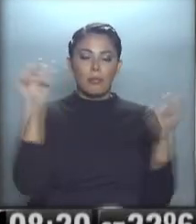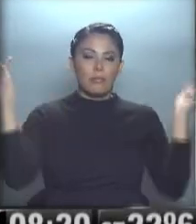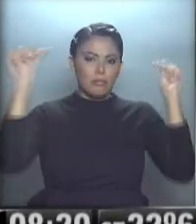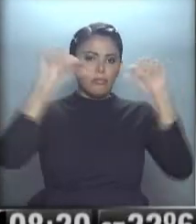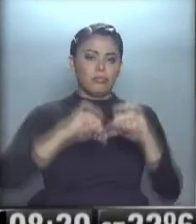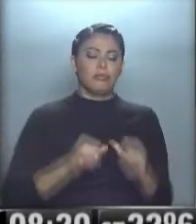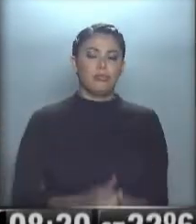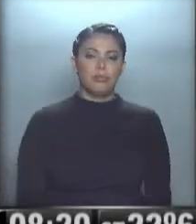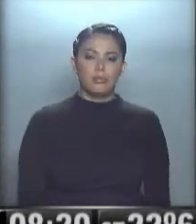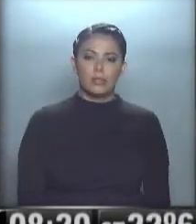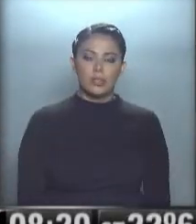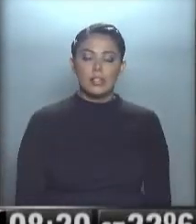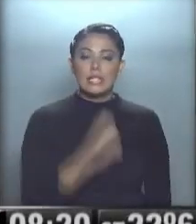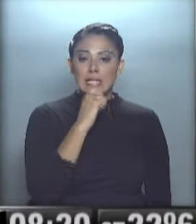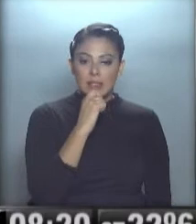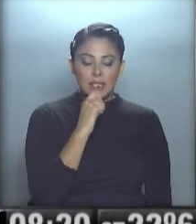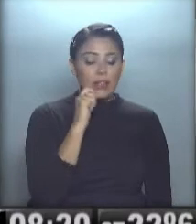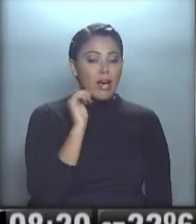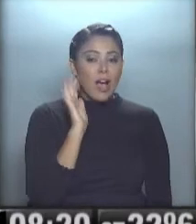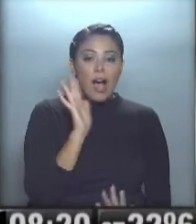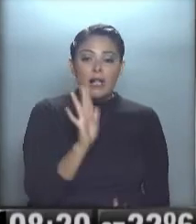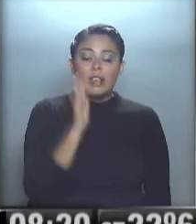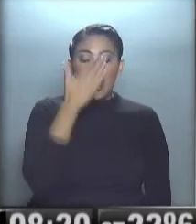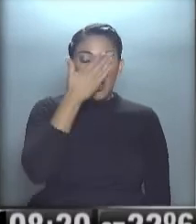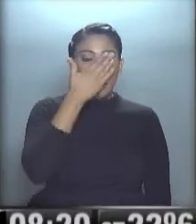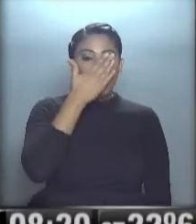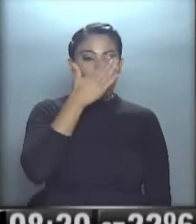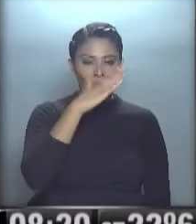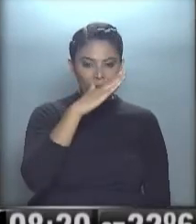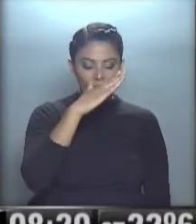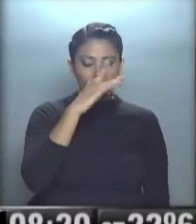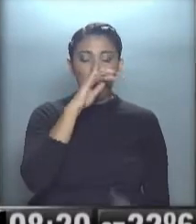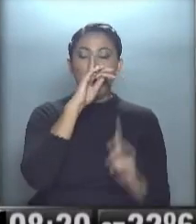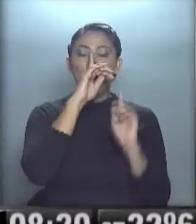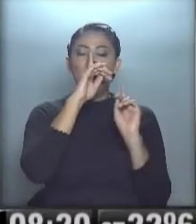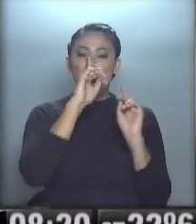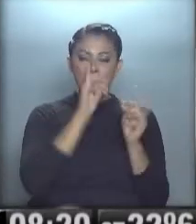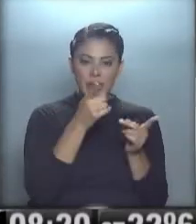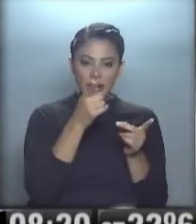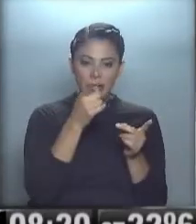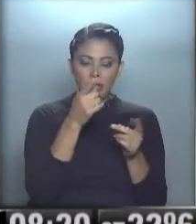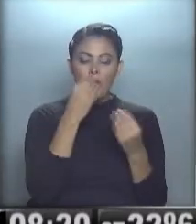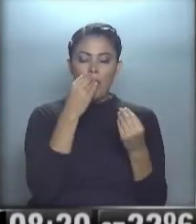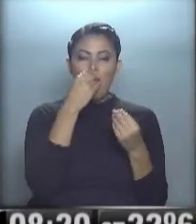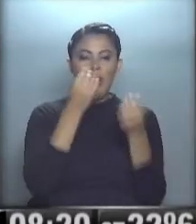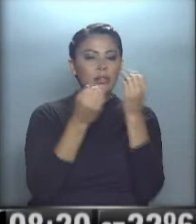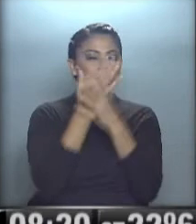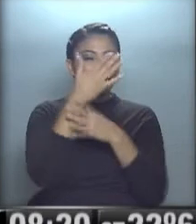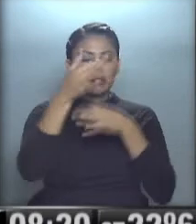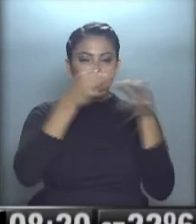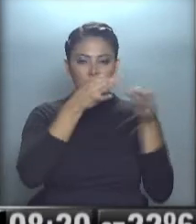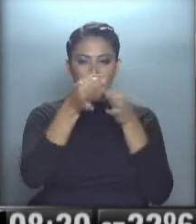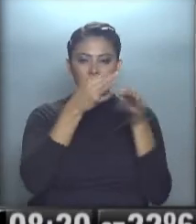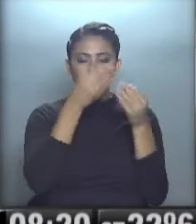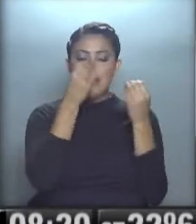reales. Cuando se produce eso, después vienen e irrumpen con estrategias tendientes a